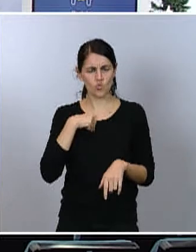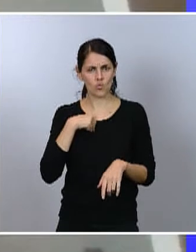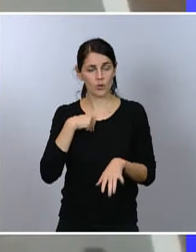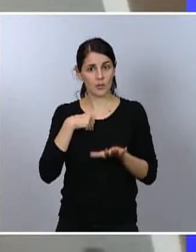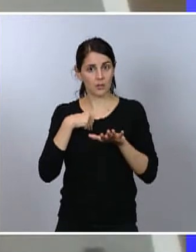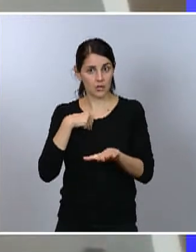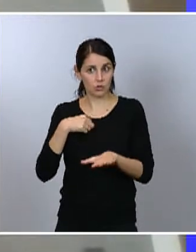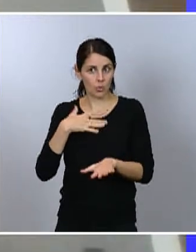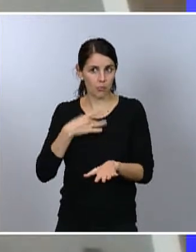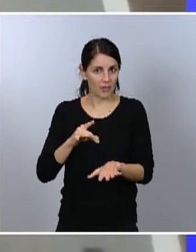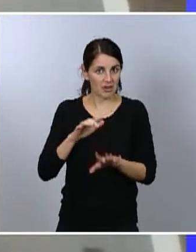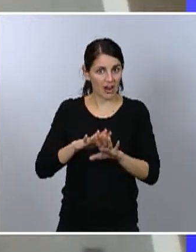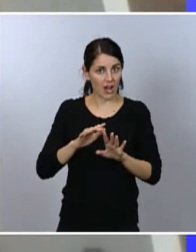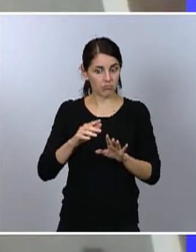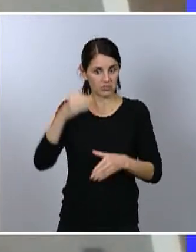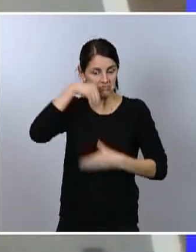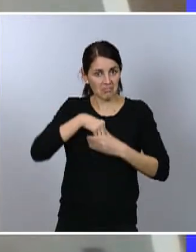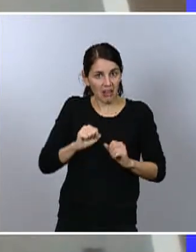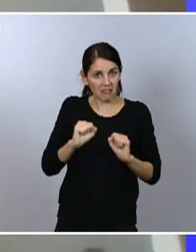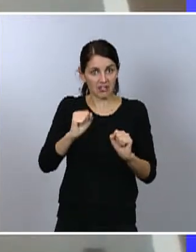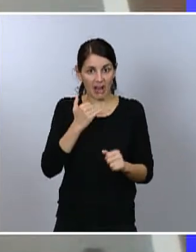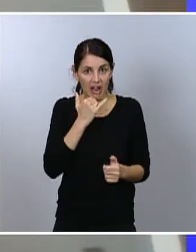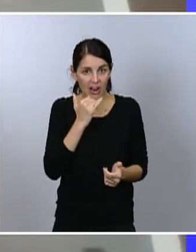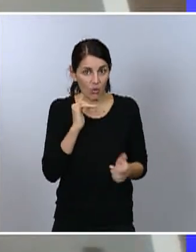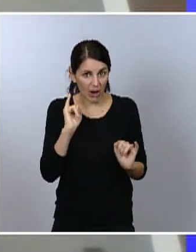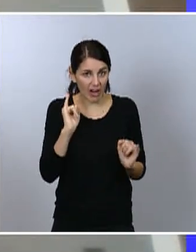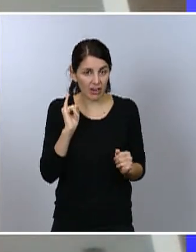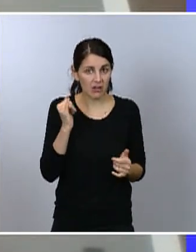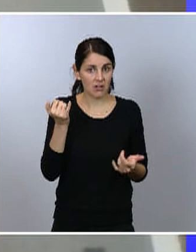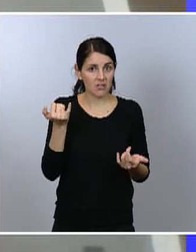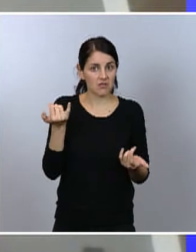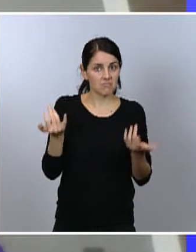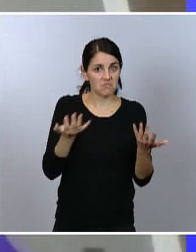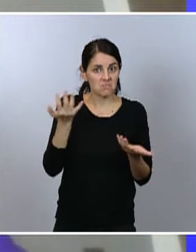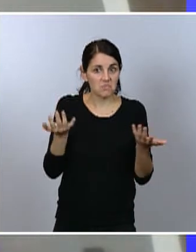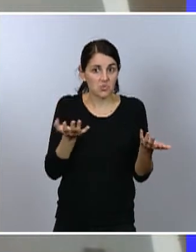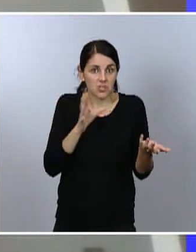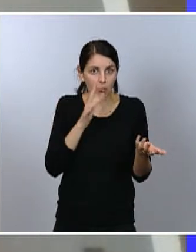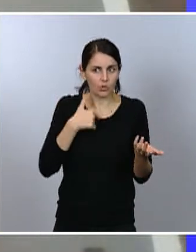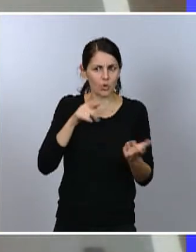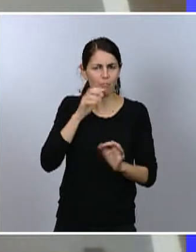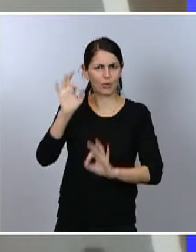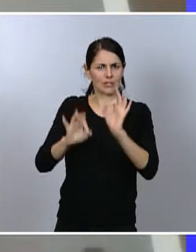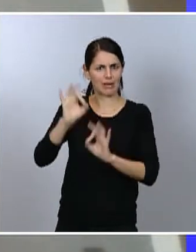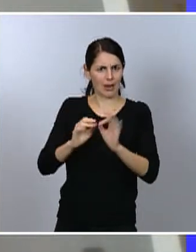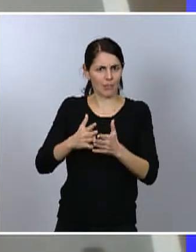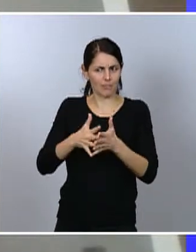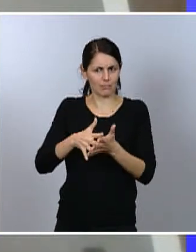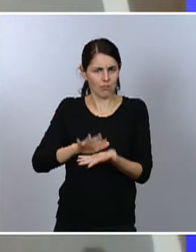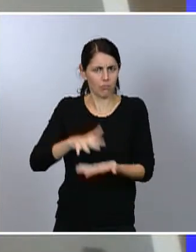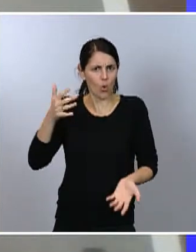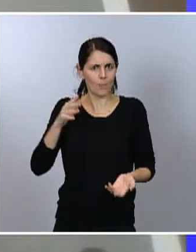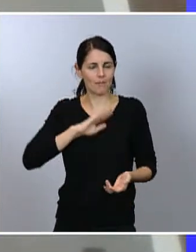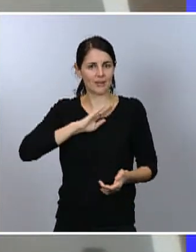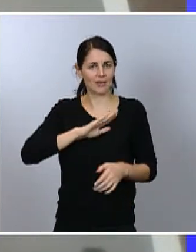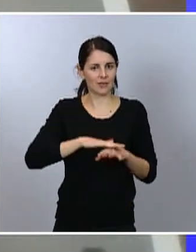frente al virus parcial? ¿Que se puede notar el efecto de esa seroprevalencia tan alta? Eso para empezar. Luego también le